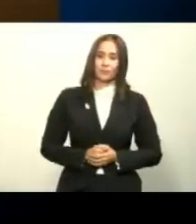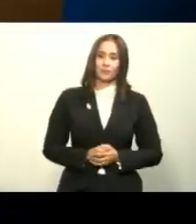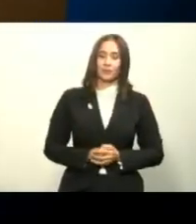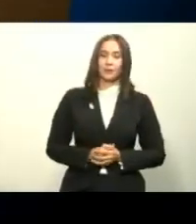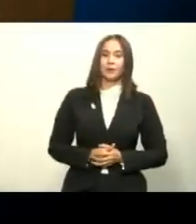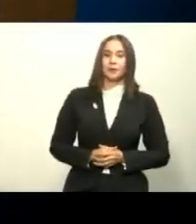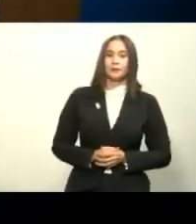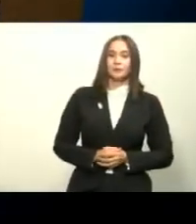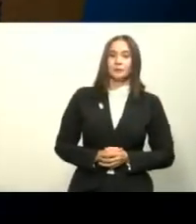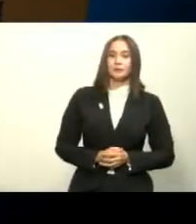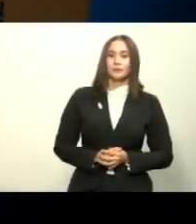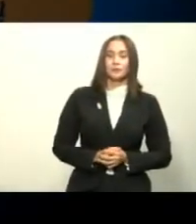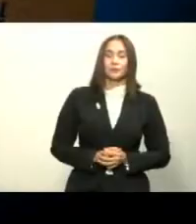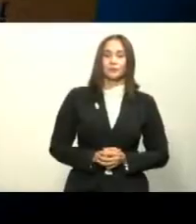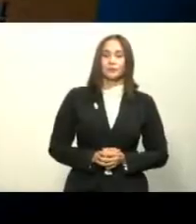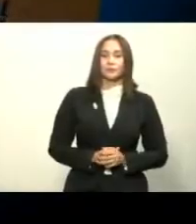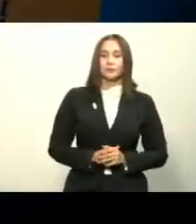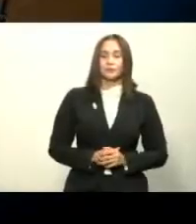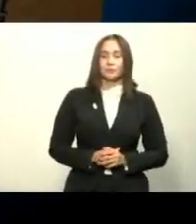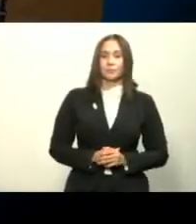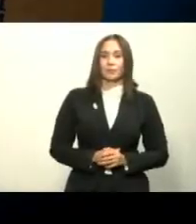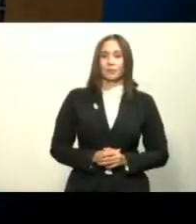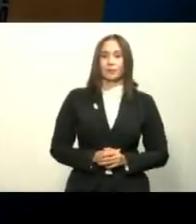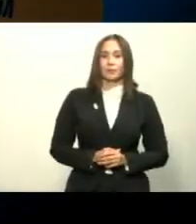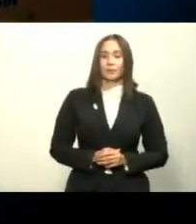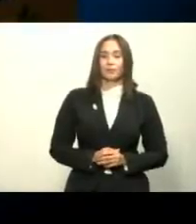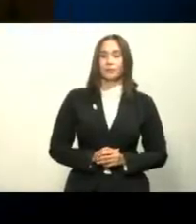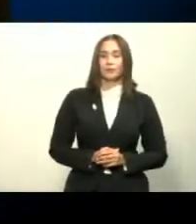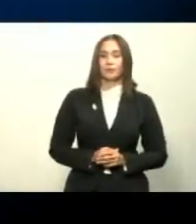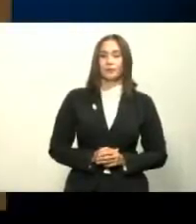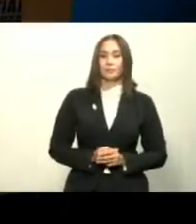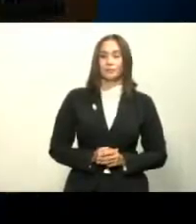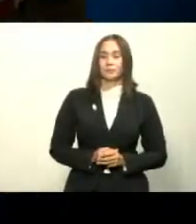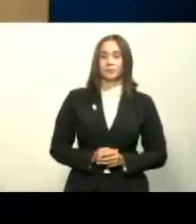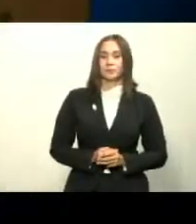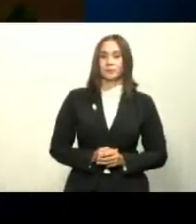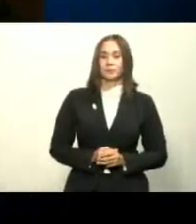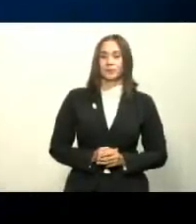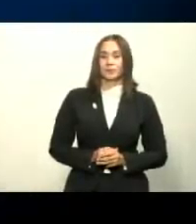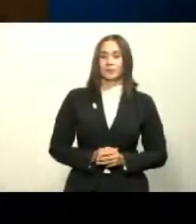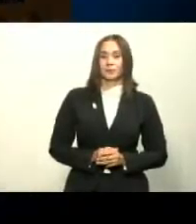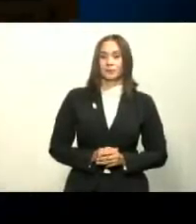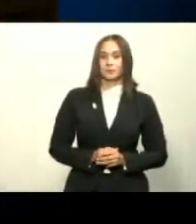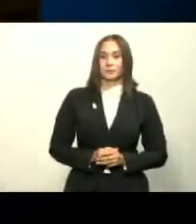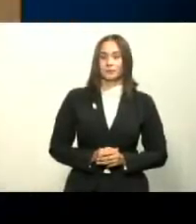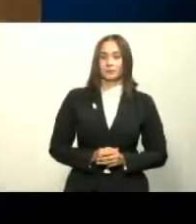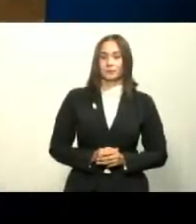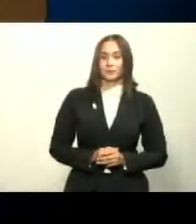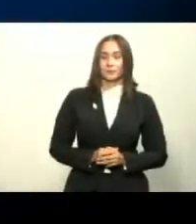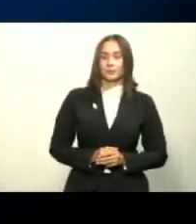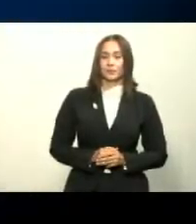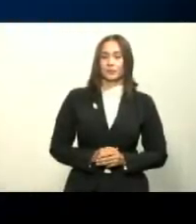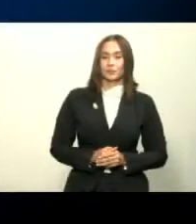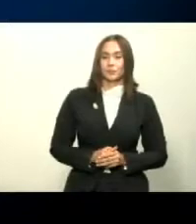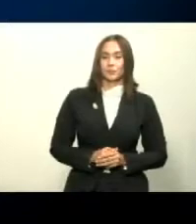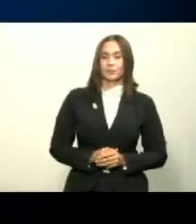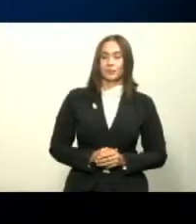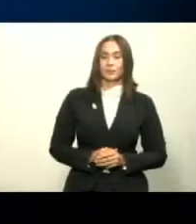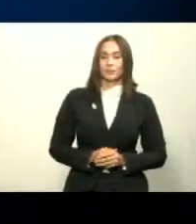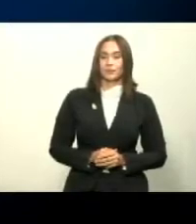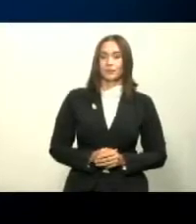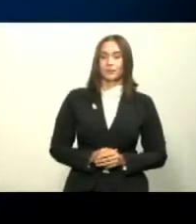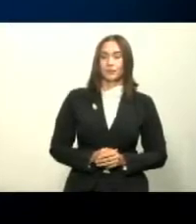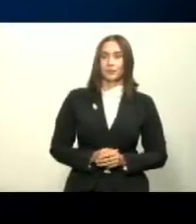con 1.658. Otras gobernaciones que recibieron 1.089 bonos especiales fueron las de San Cristóbal,